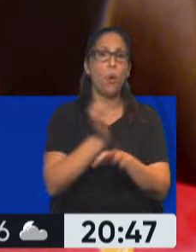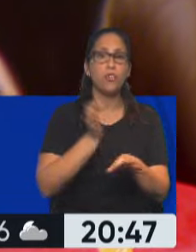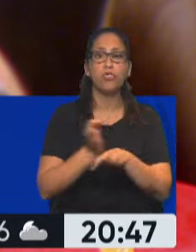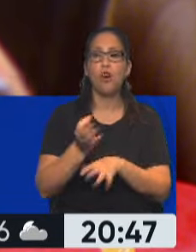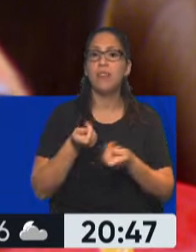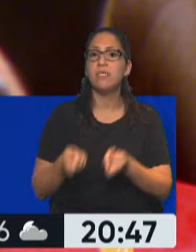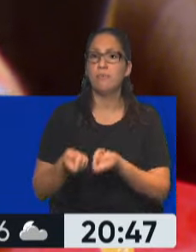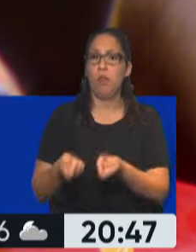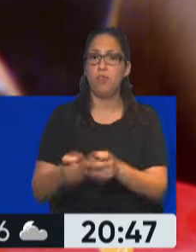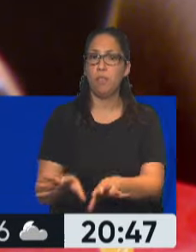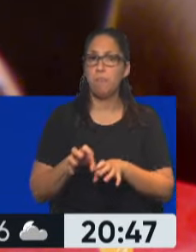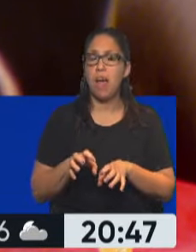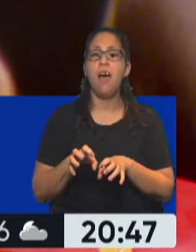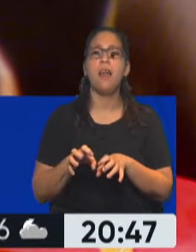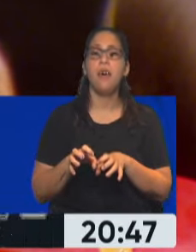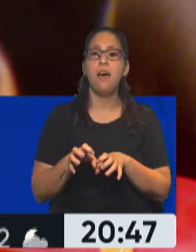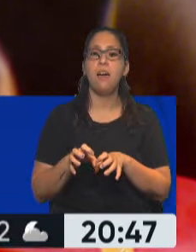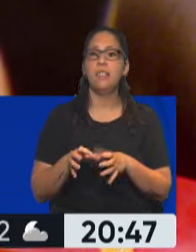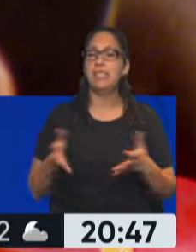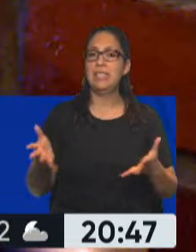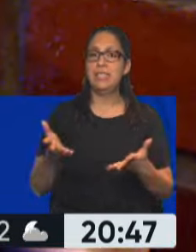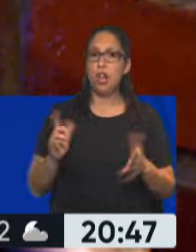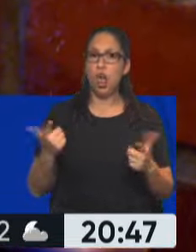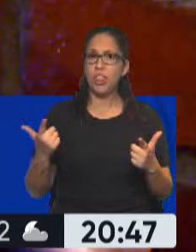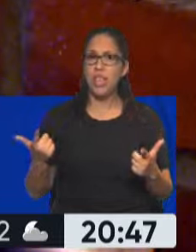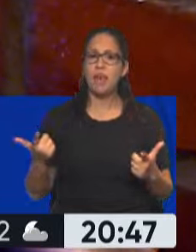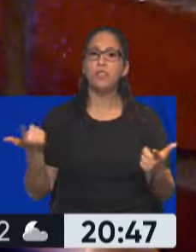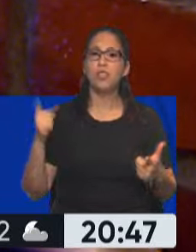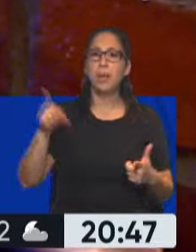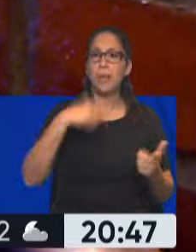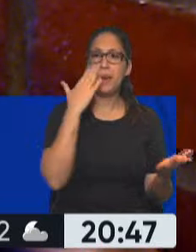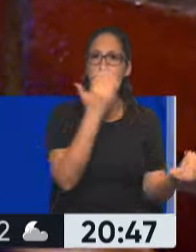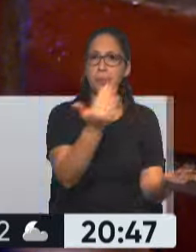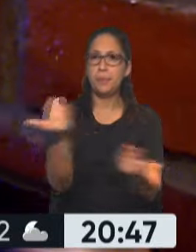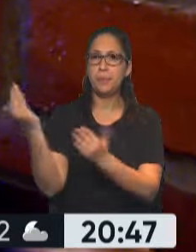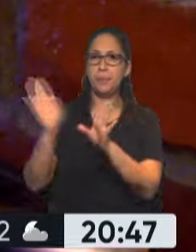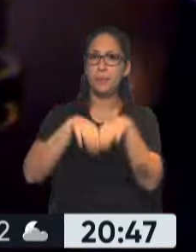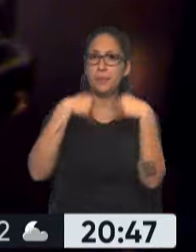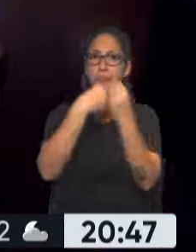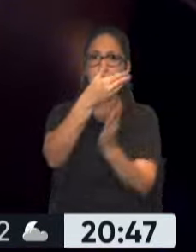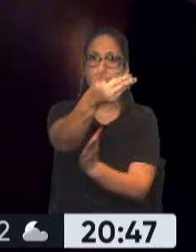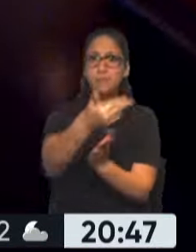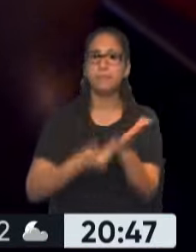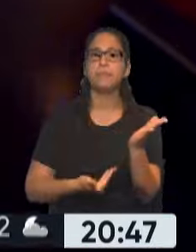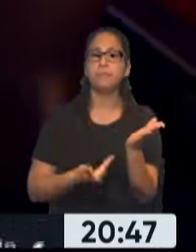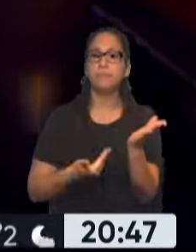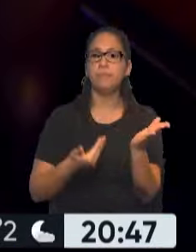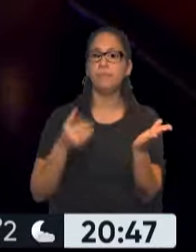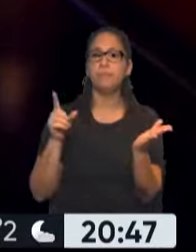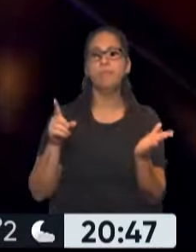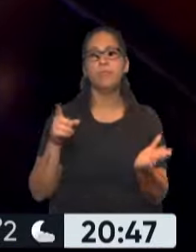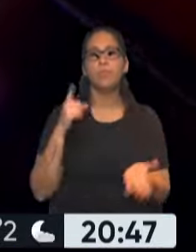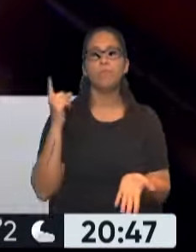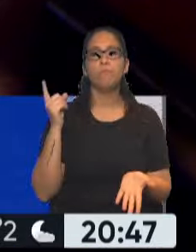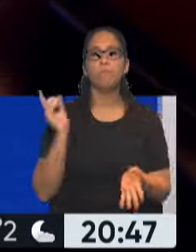en los primeros años de vida. Es decir, es un estudio que da cuenta de todas estas dimensiones y que es una medida bastante